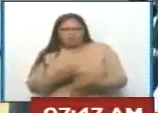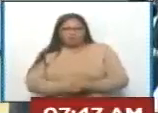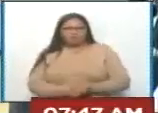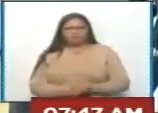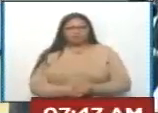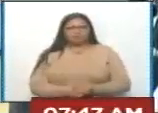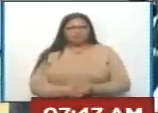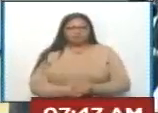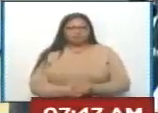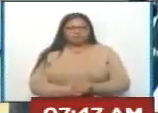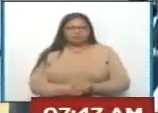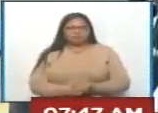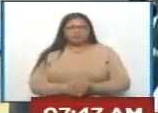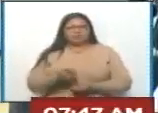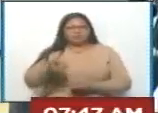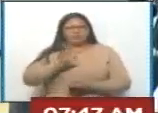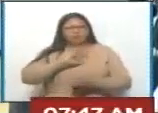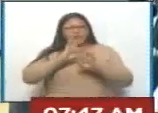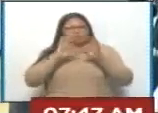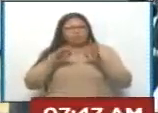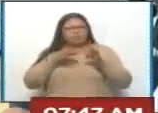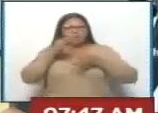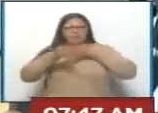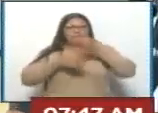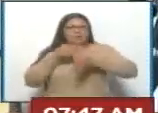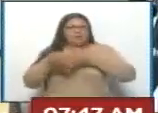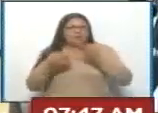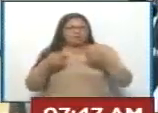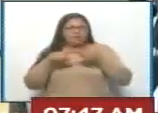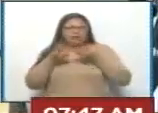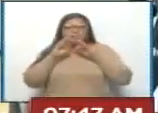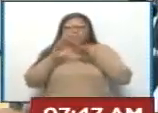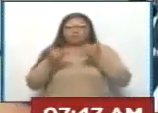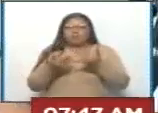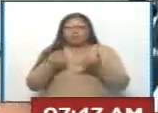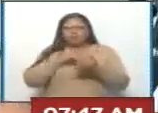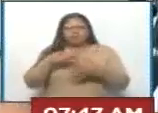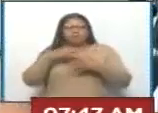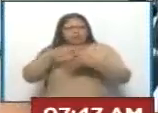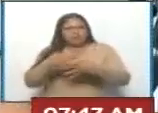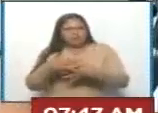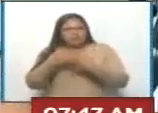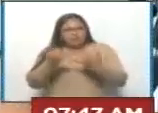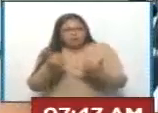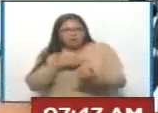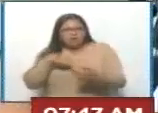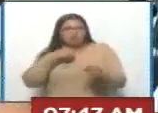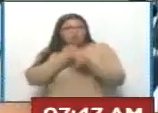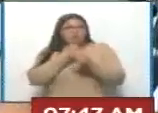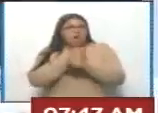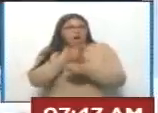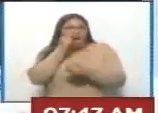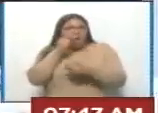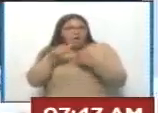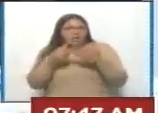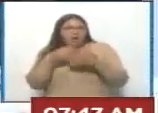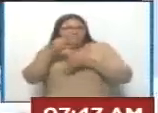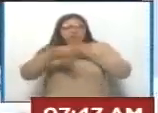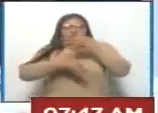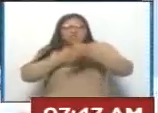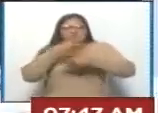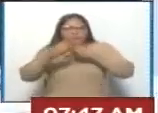explica que cada una de nuestras decisiones responda a los intereses de los trabajadores. Entonces nosotros estamos en proceso de